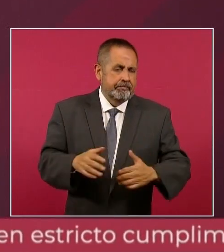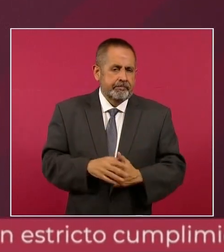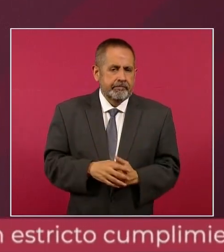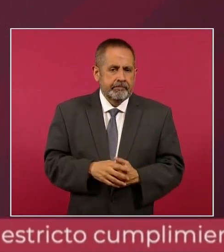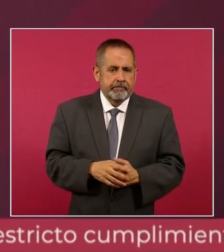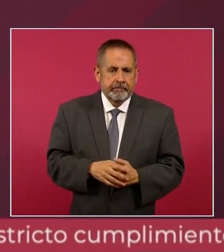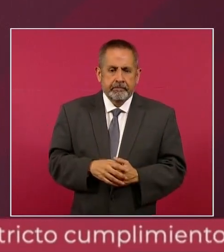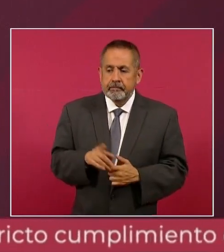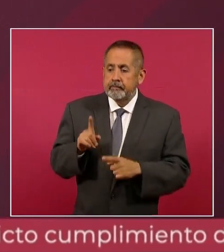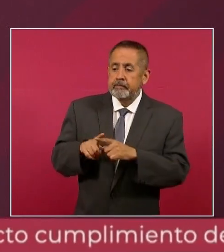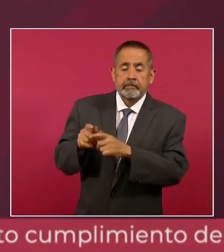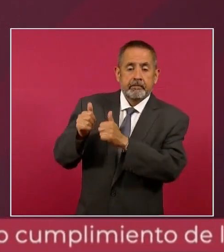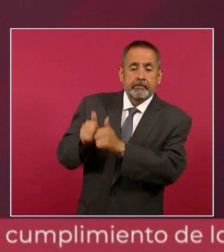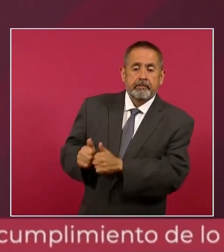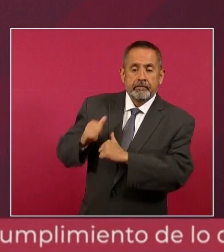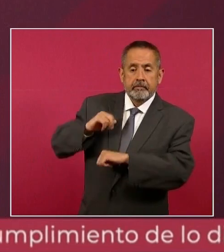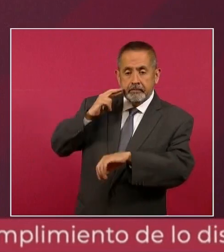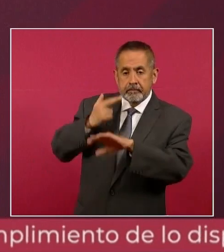Se queda